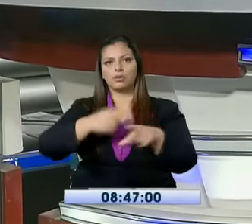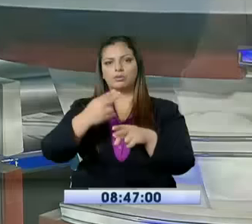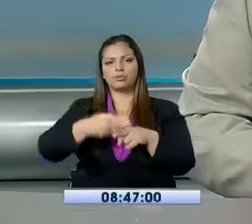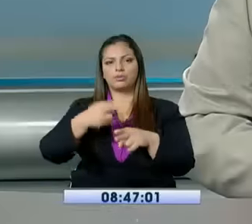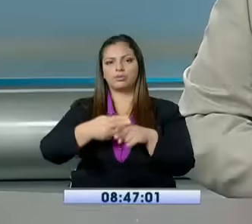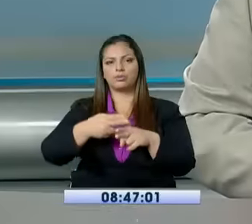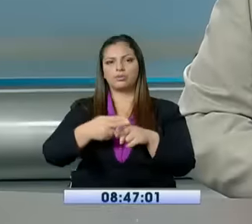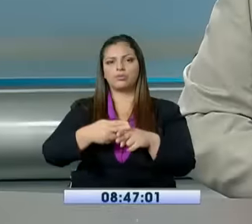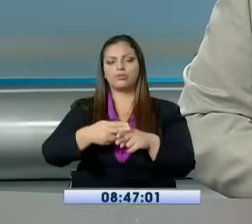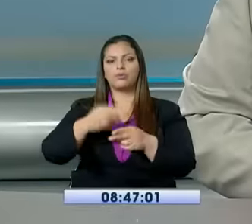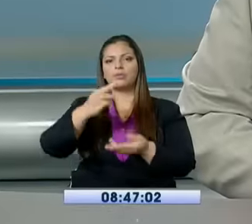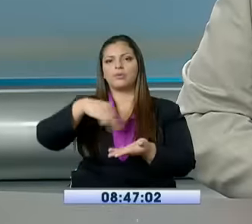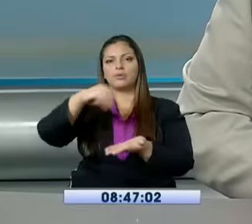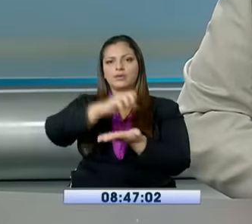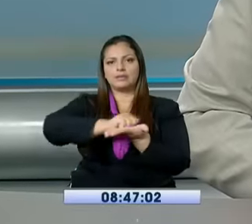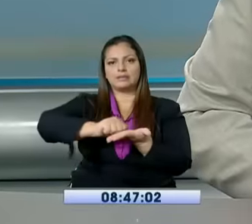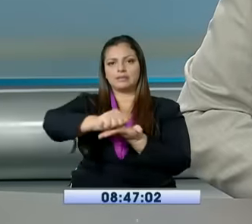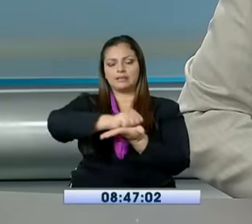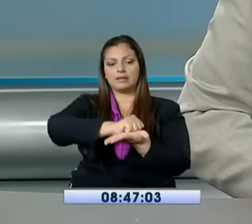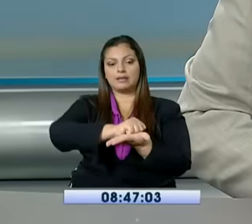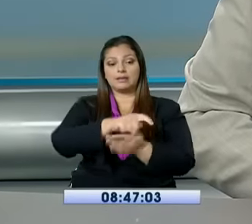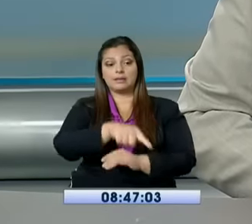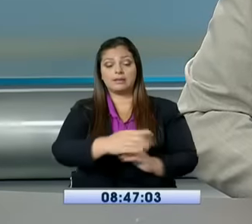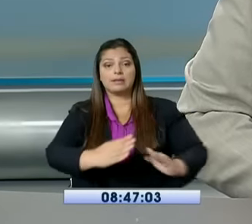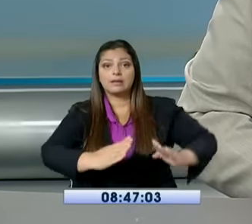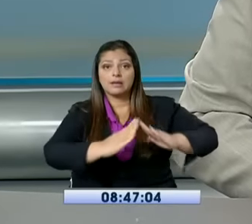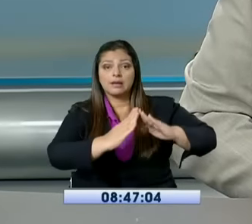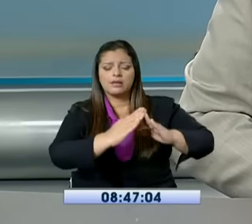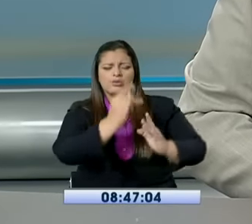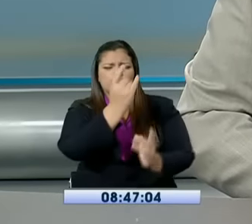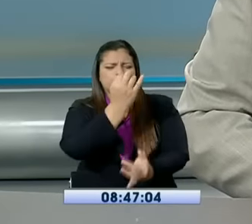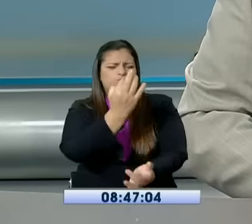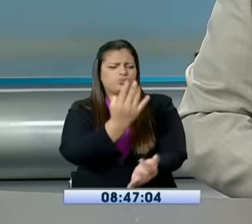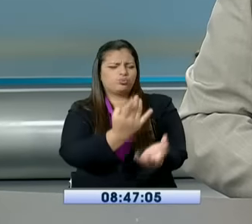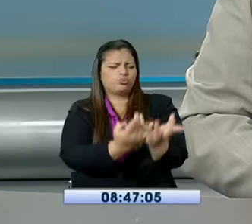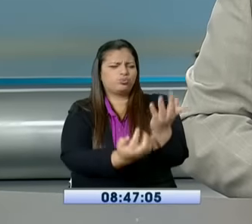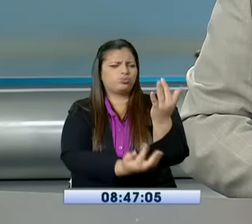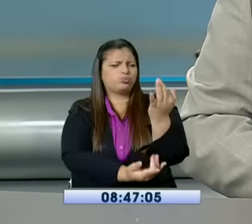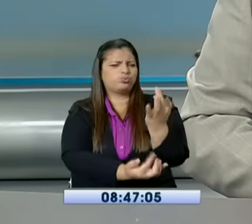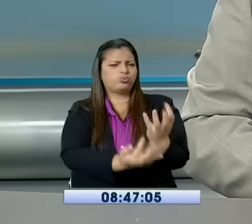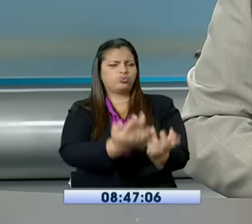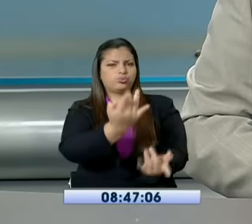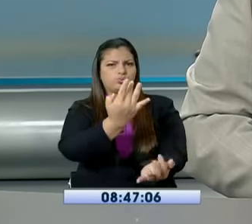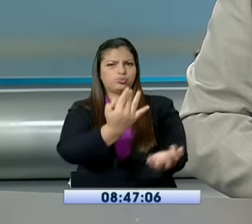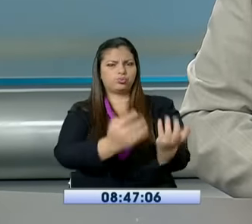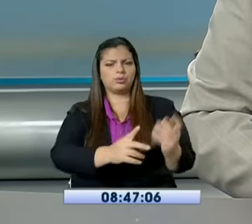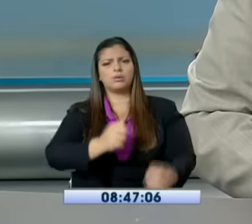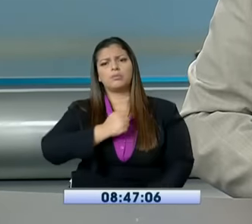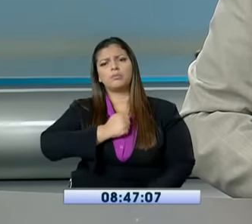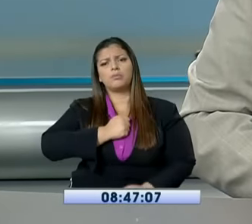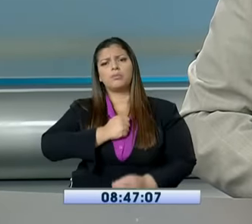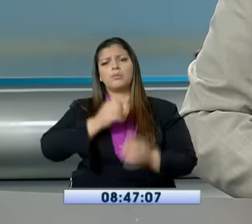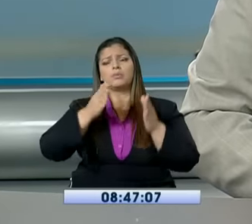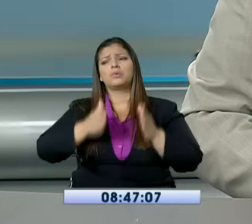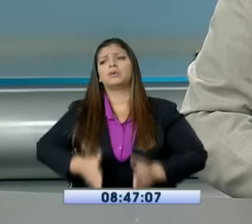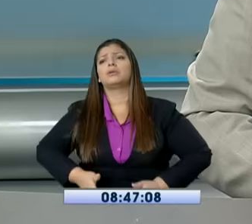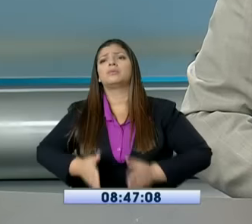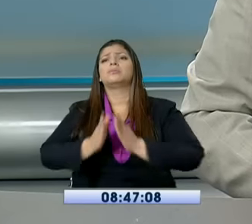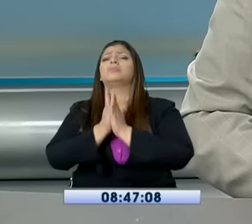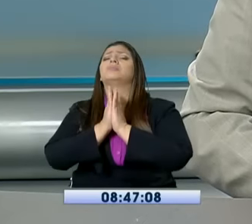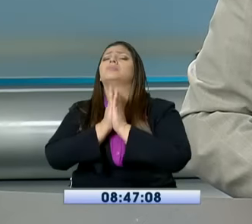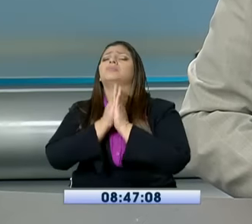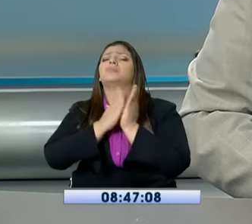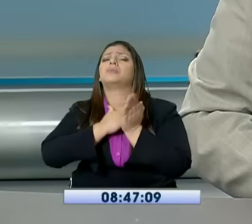al noroeste de Guayaquil. Los propietarios del inmueble lo perdieron todo y solicitan ayuda, sobre todo, para